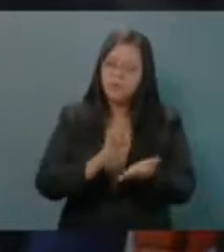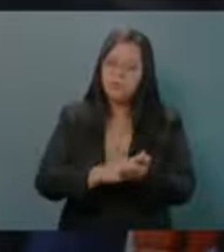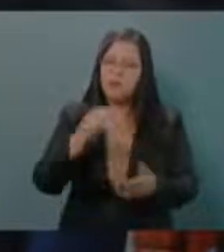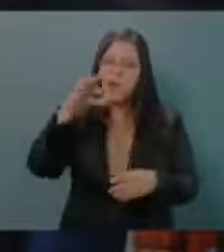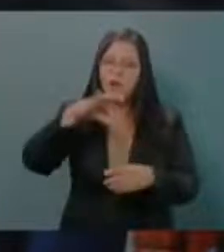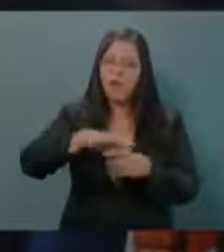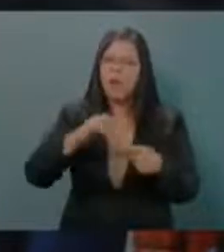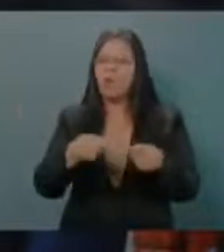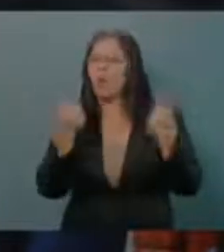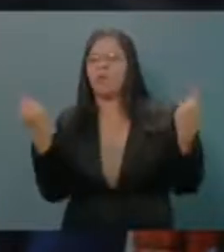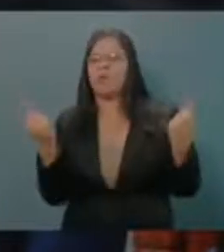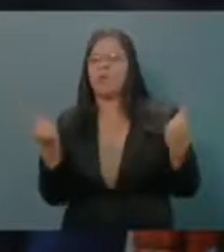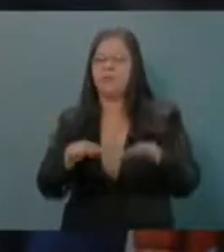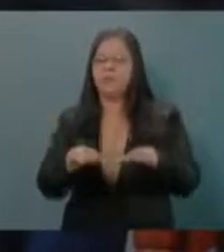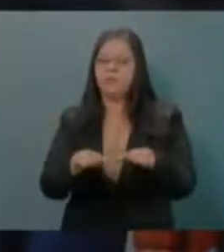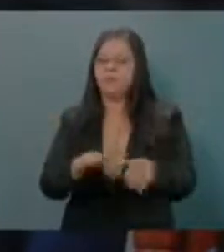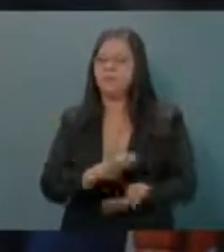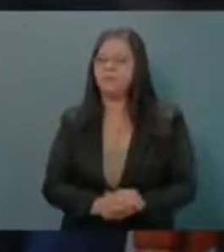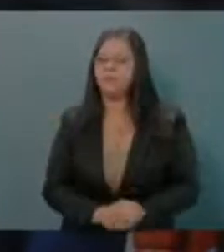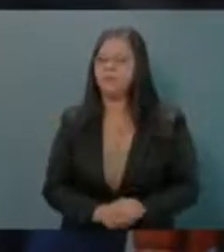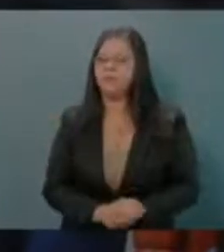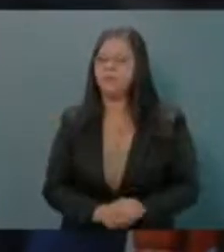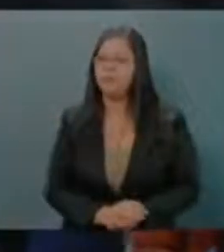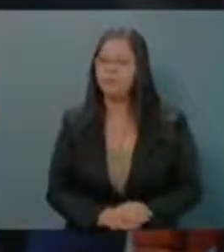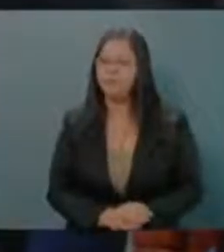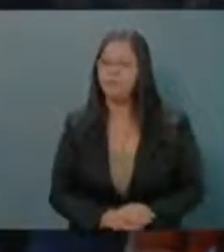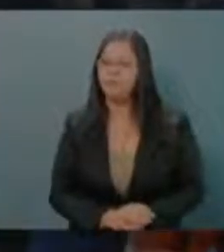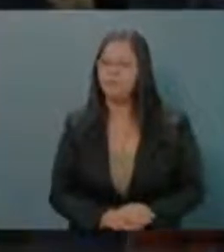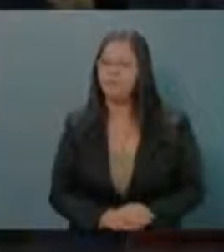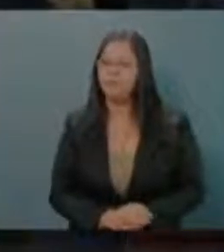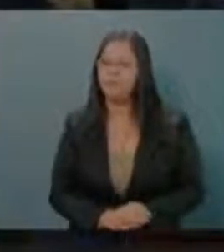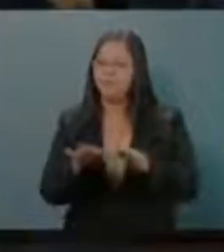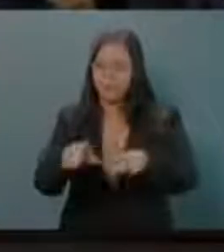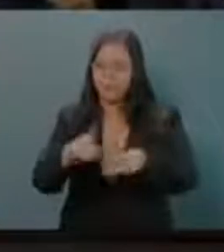mi voto en contra. Gracias, presidente. Gracias, diputado, y se nota.